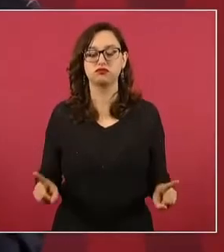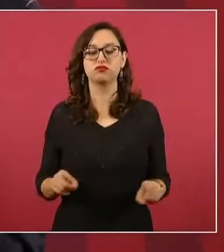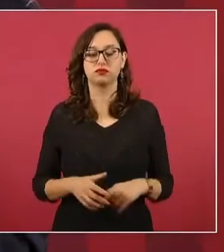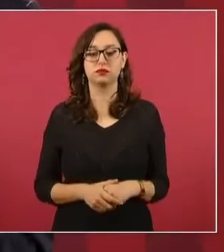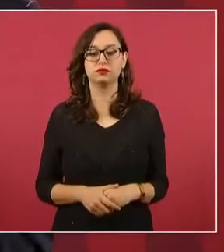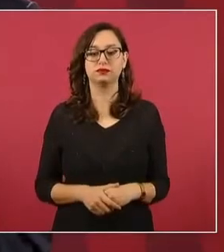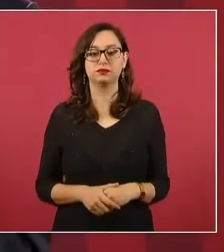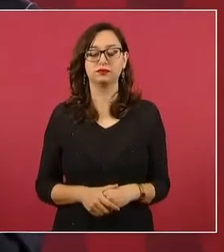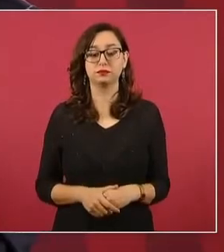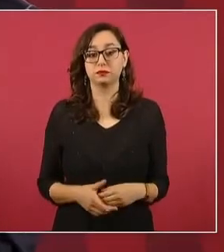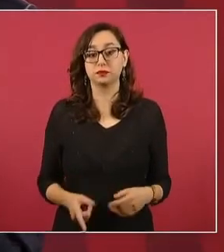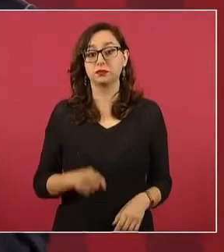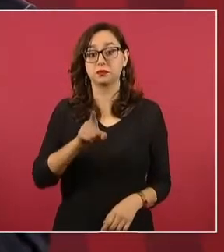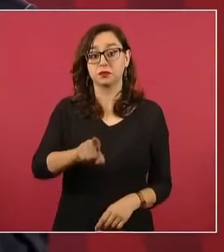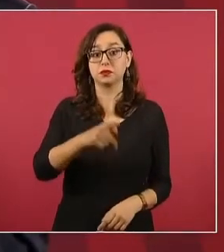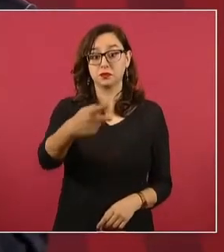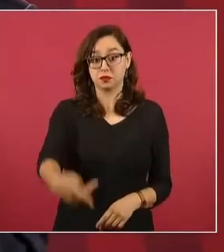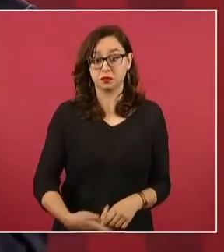hay